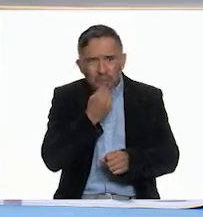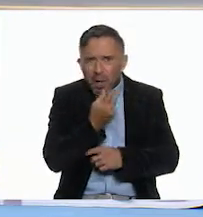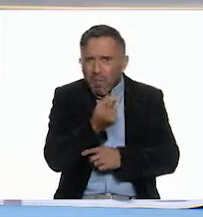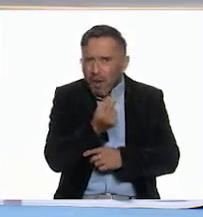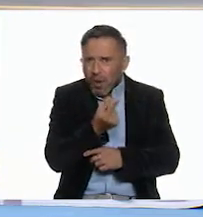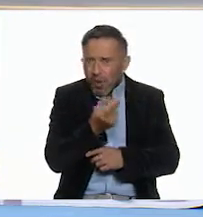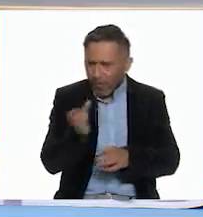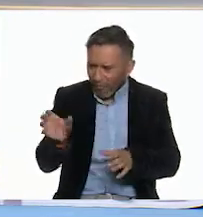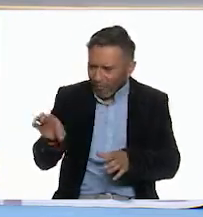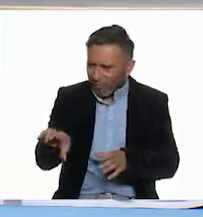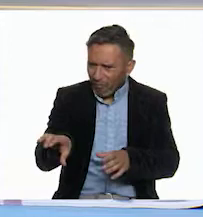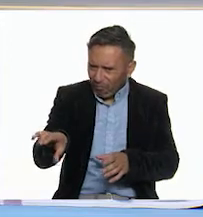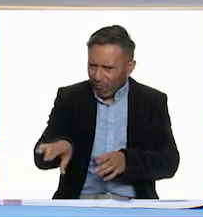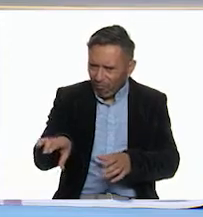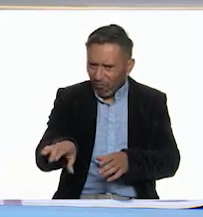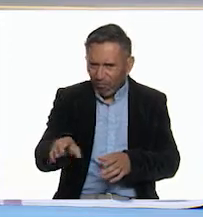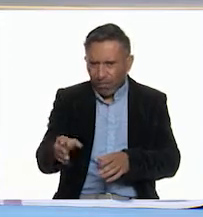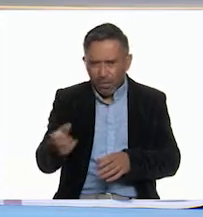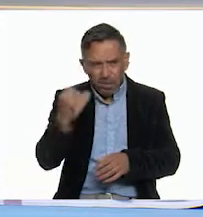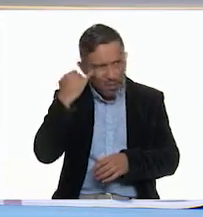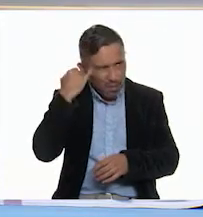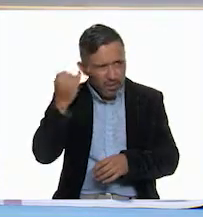ser horrible.